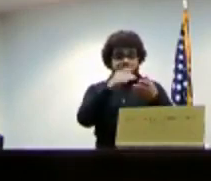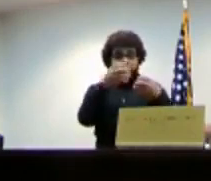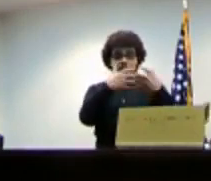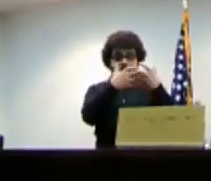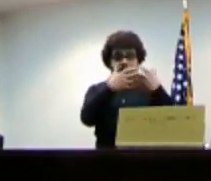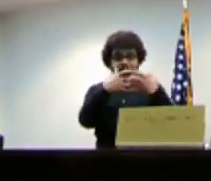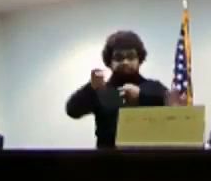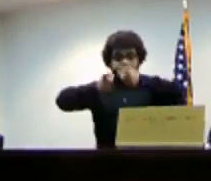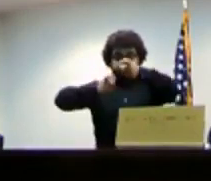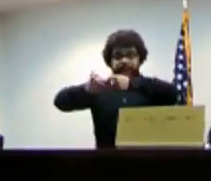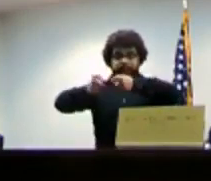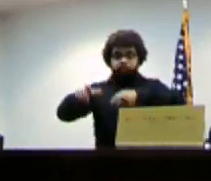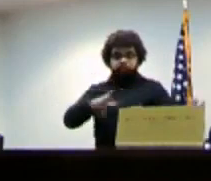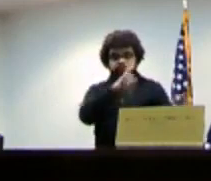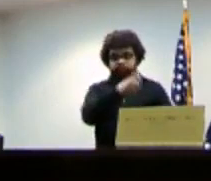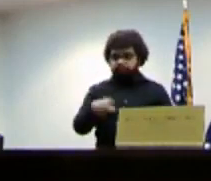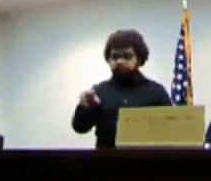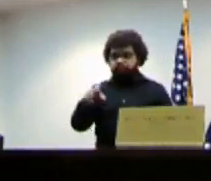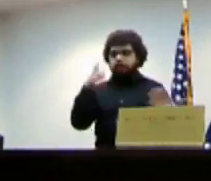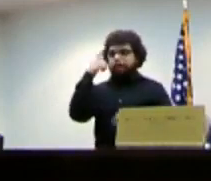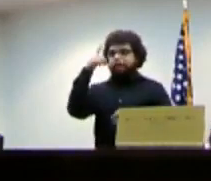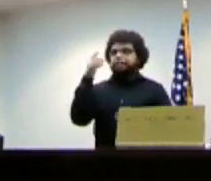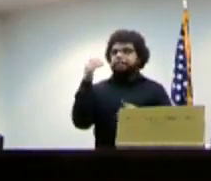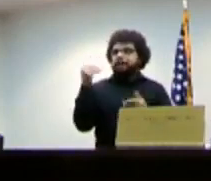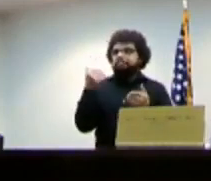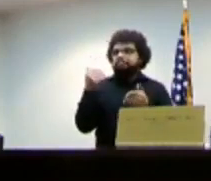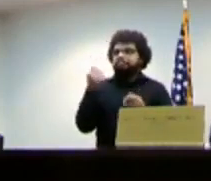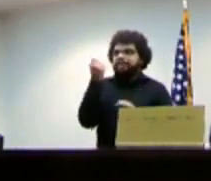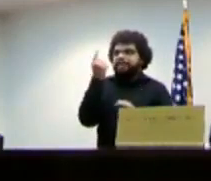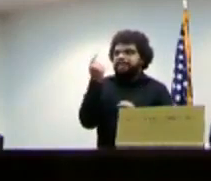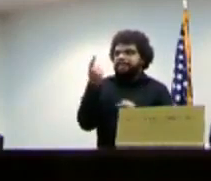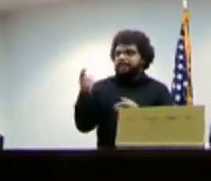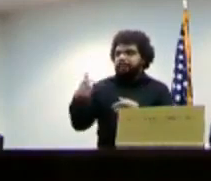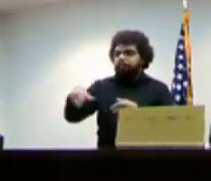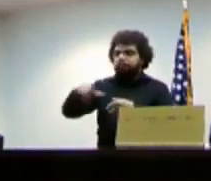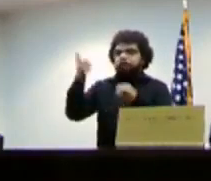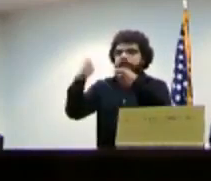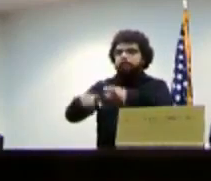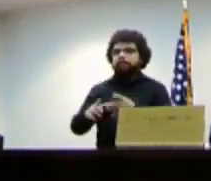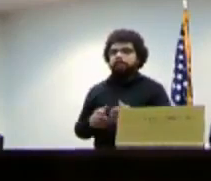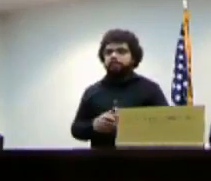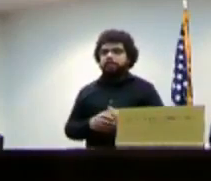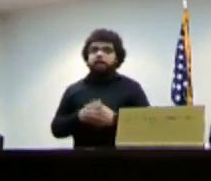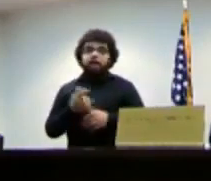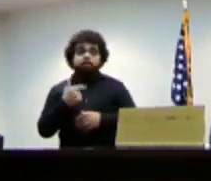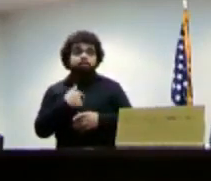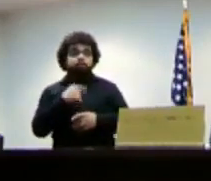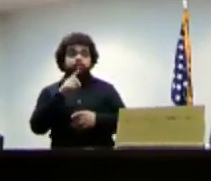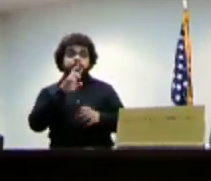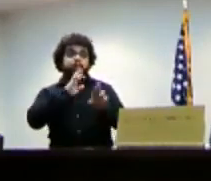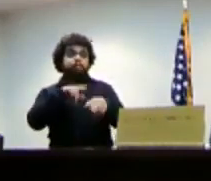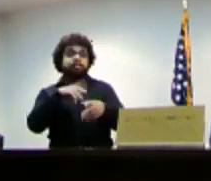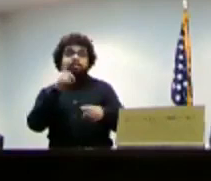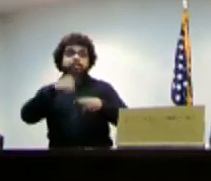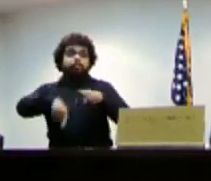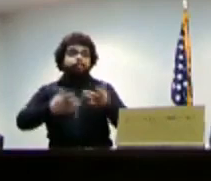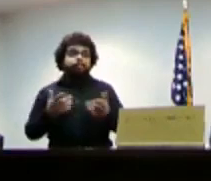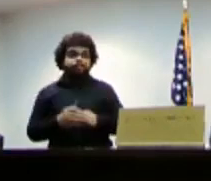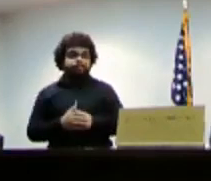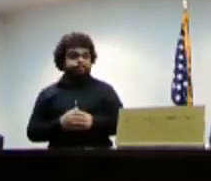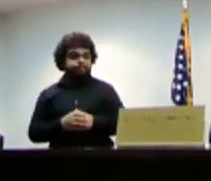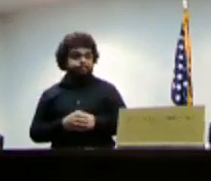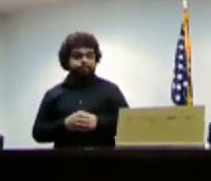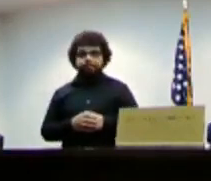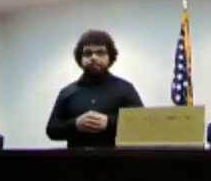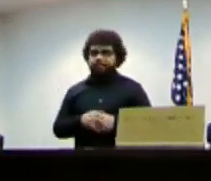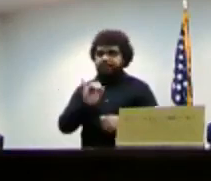controla la operación de la distribución de la generación de energía? Esta pregunta yo no la puedo contestar. No lo puede contestar. Eso no se